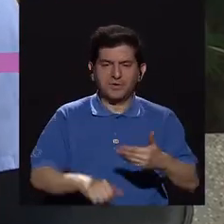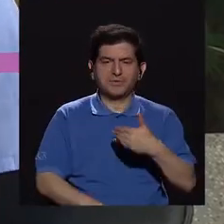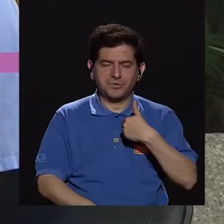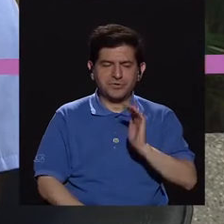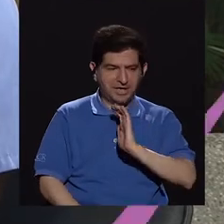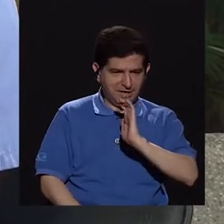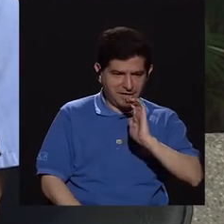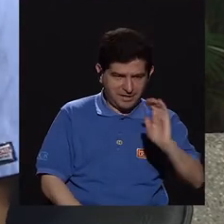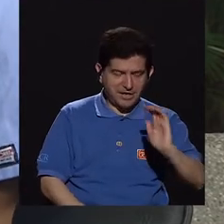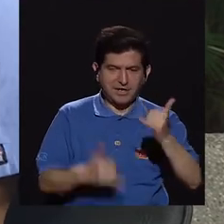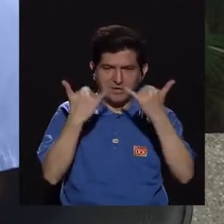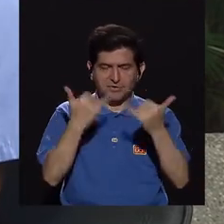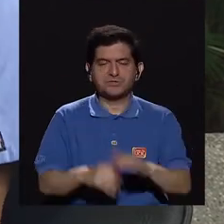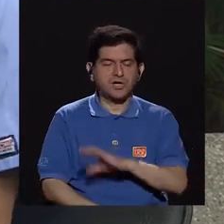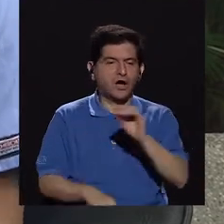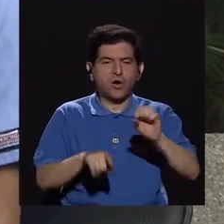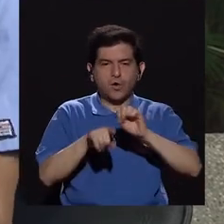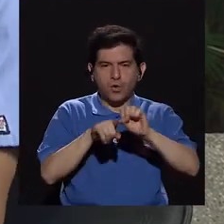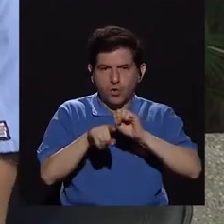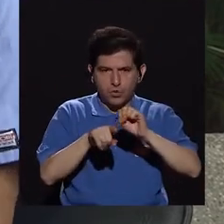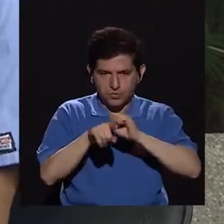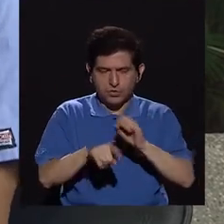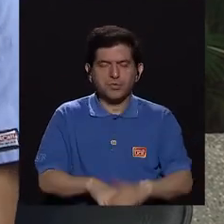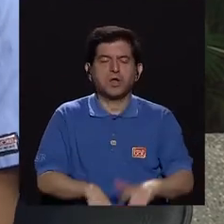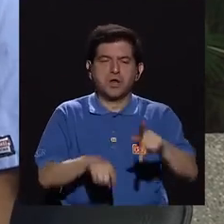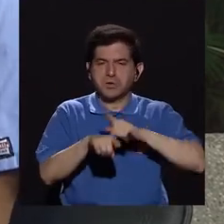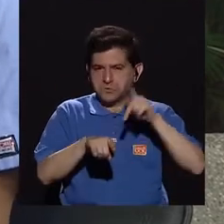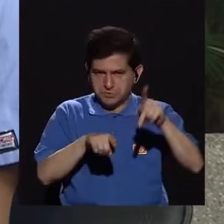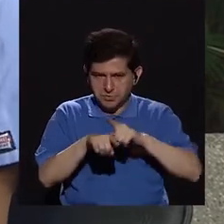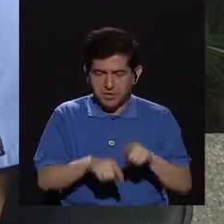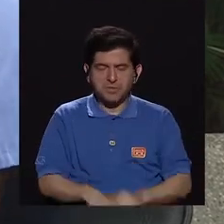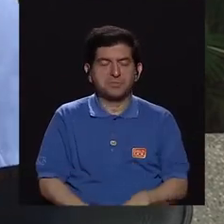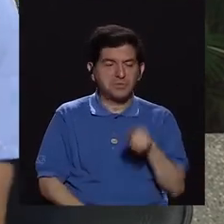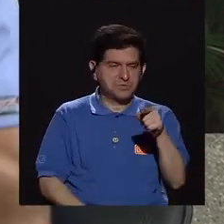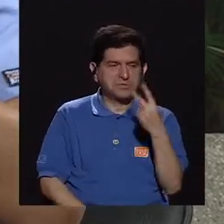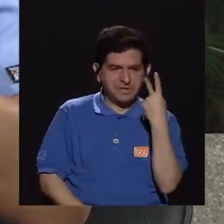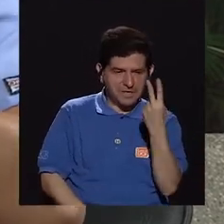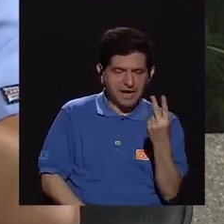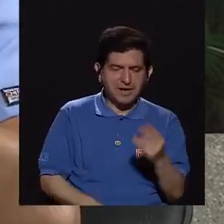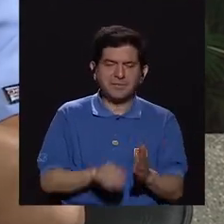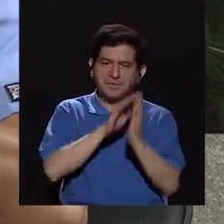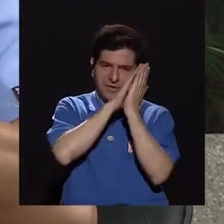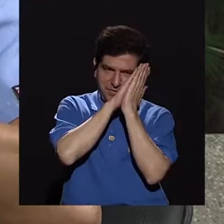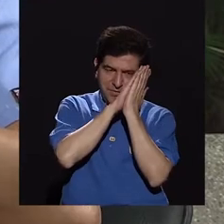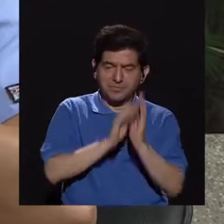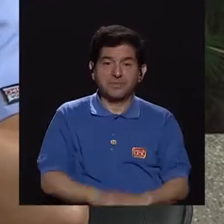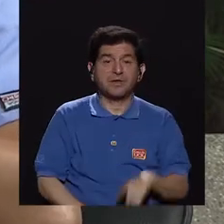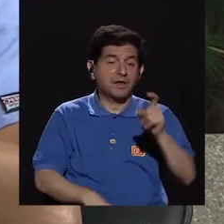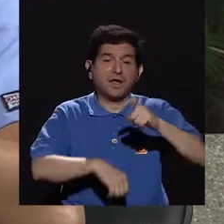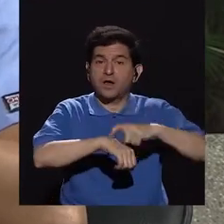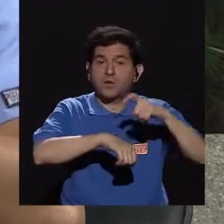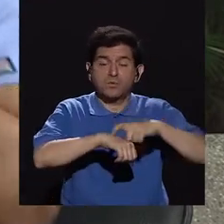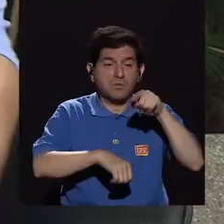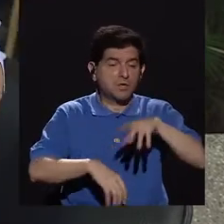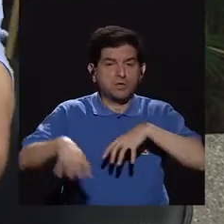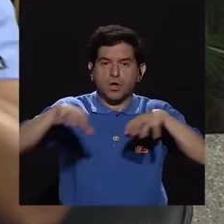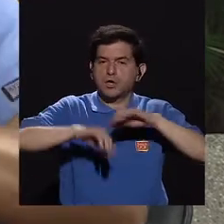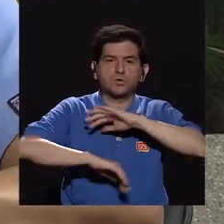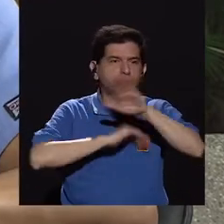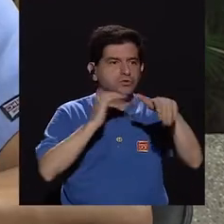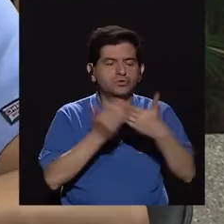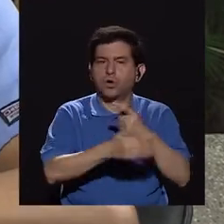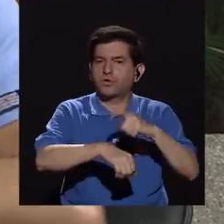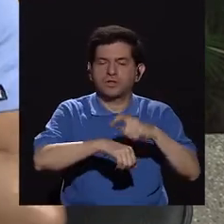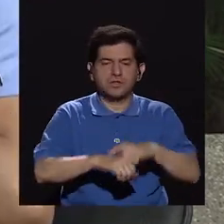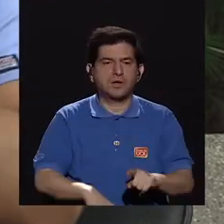Si tenemos niños o hemos tenido sobrinos, primos o algo con el que dormimos, en algún momento ellos se mueven para